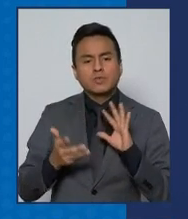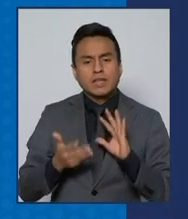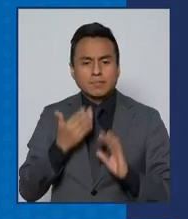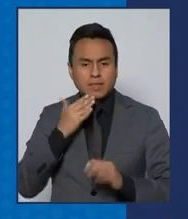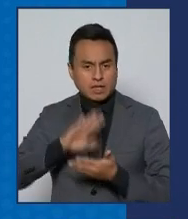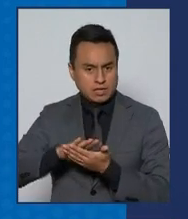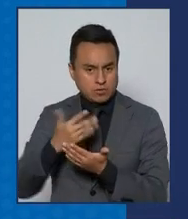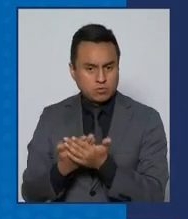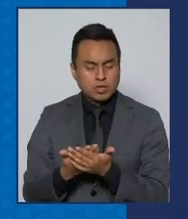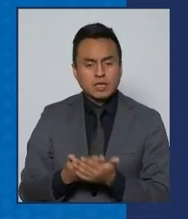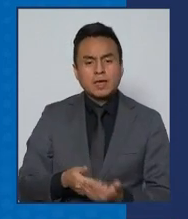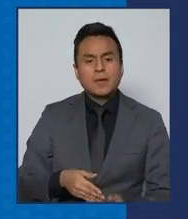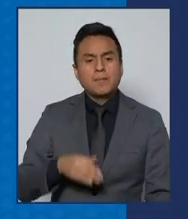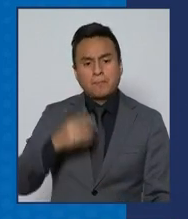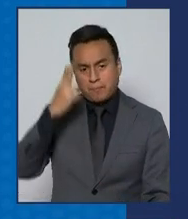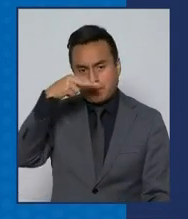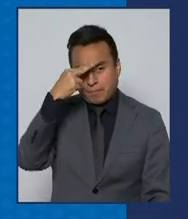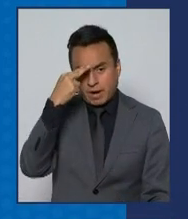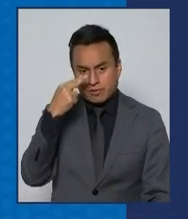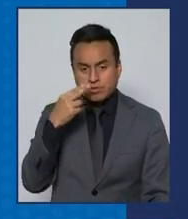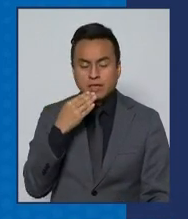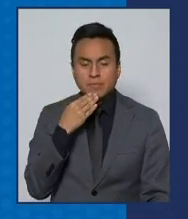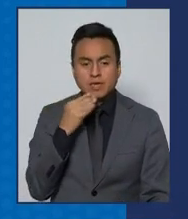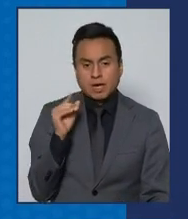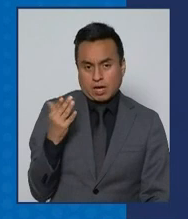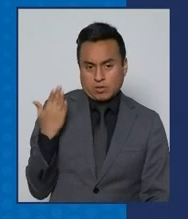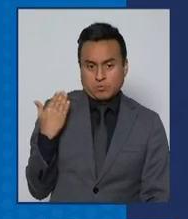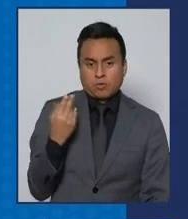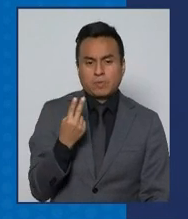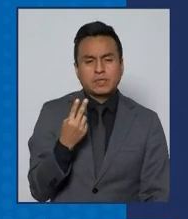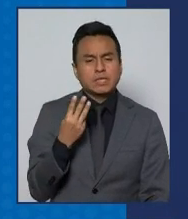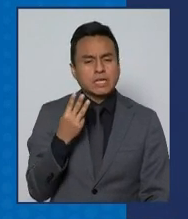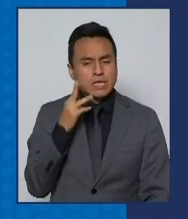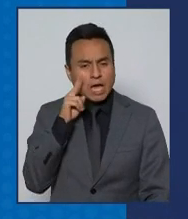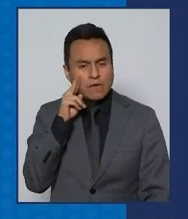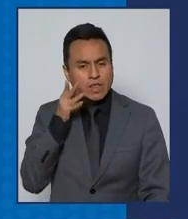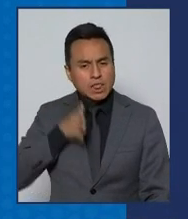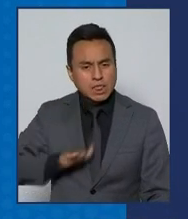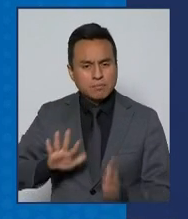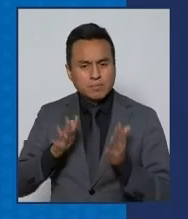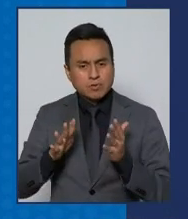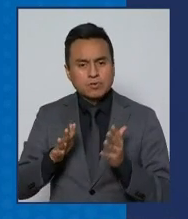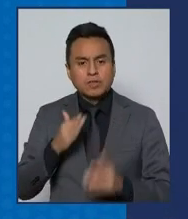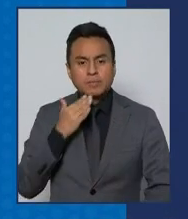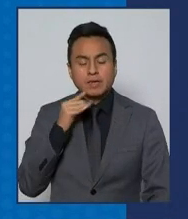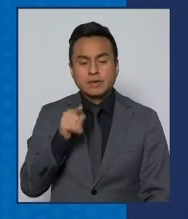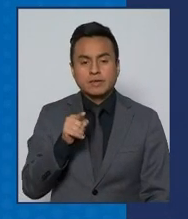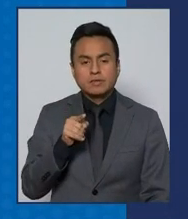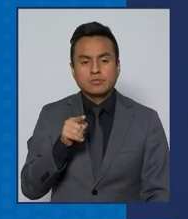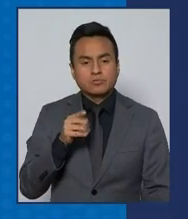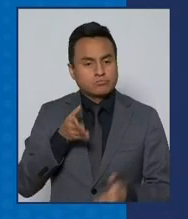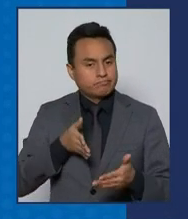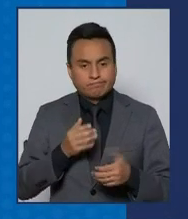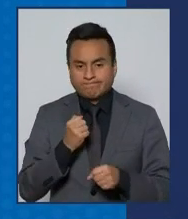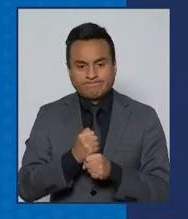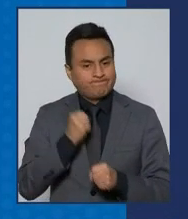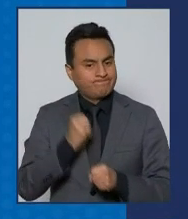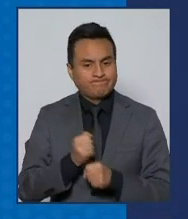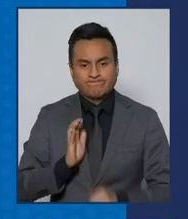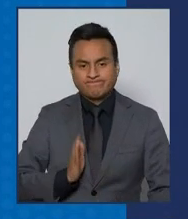Salud, tanto en marzo y la última, el 23 de abril, si no me recuerdo mal, y desde ese momento estamos trabajando